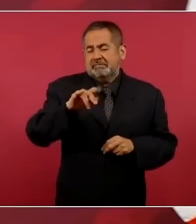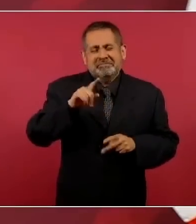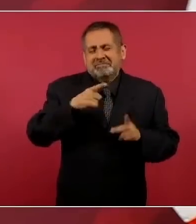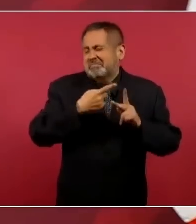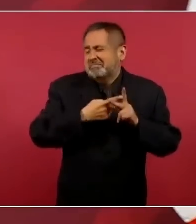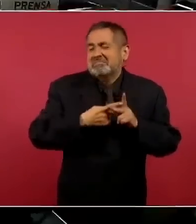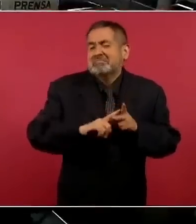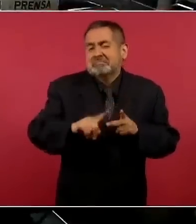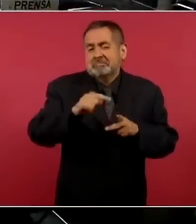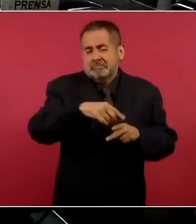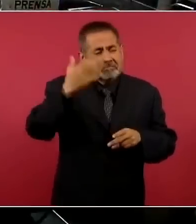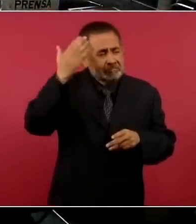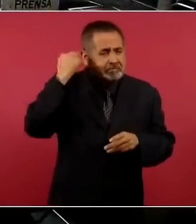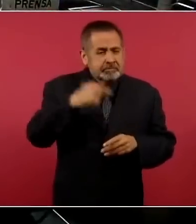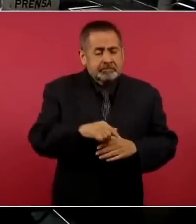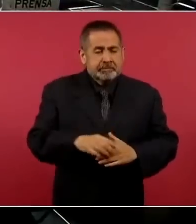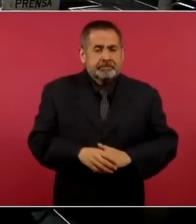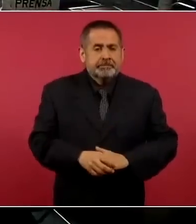¿Eh?